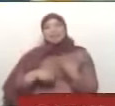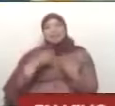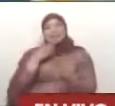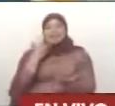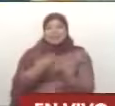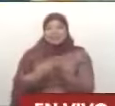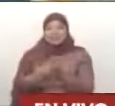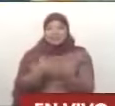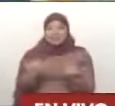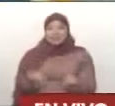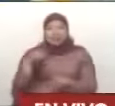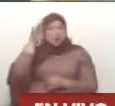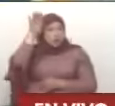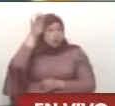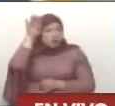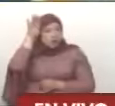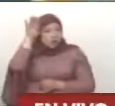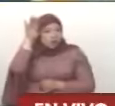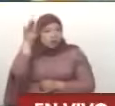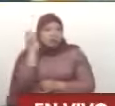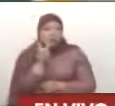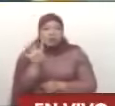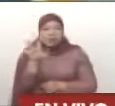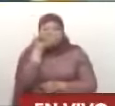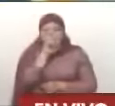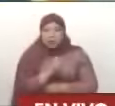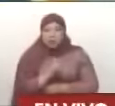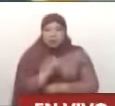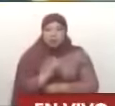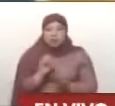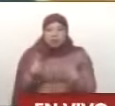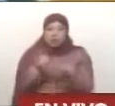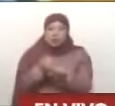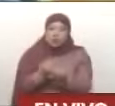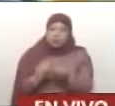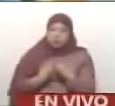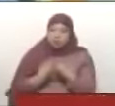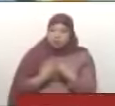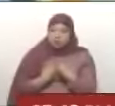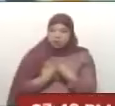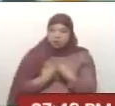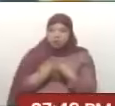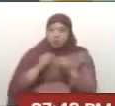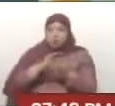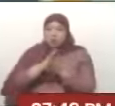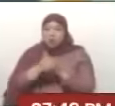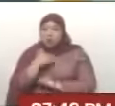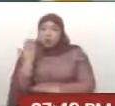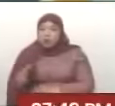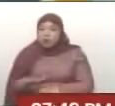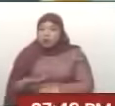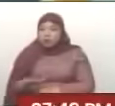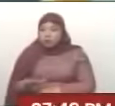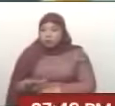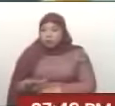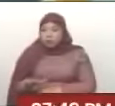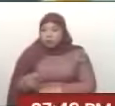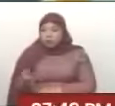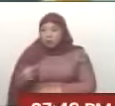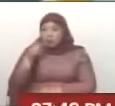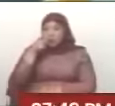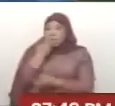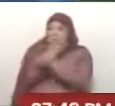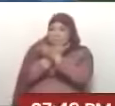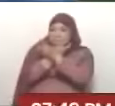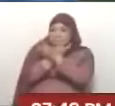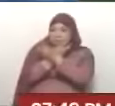Su mente puesta en el futuro. 25 años apenas el inicio de la vida. Y que termine envenenado,